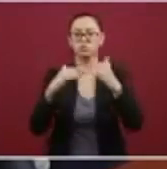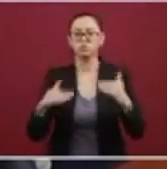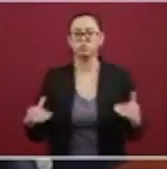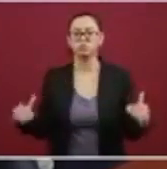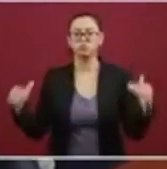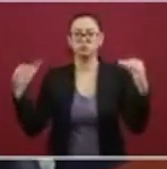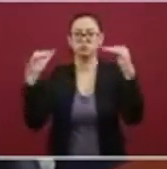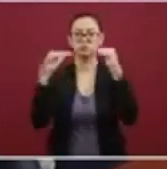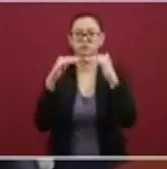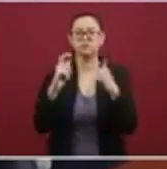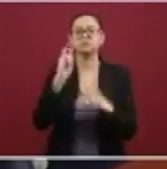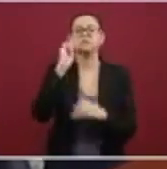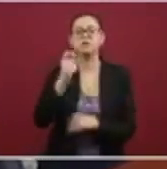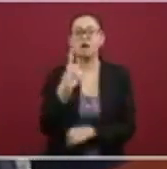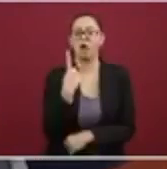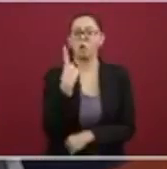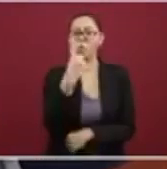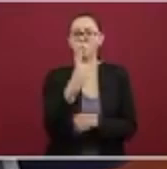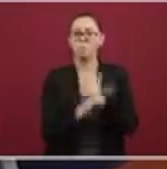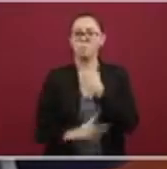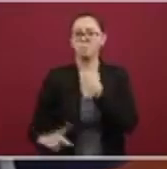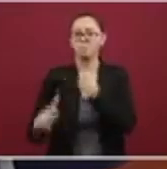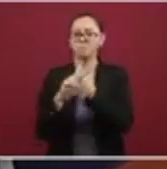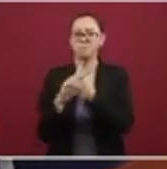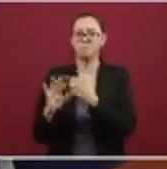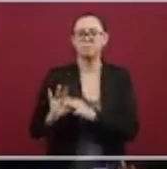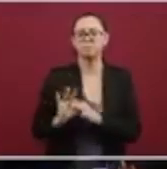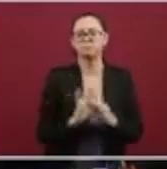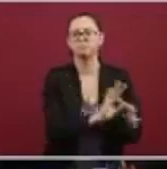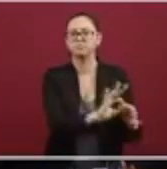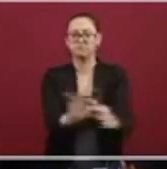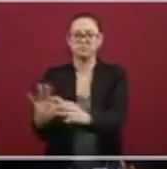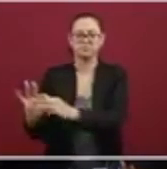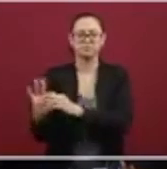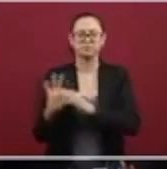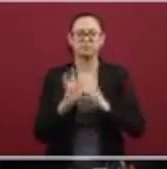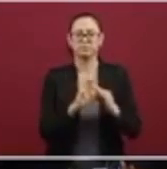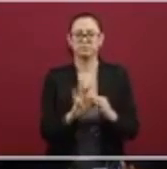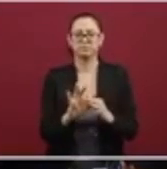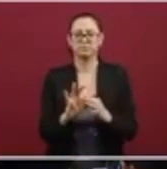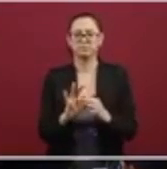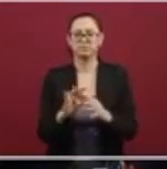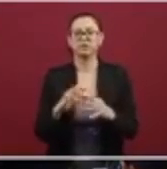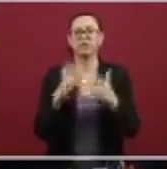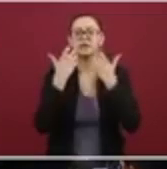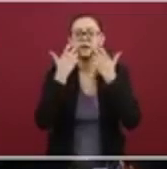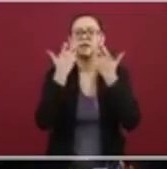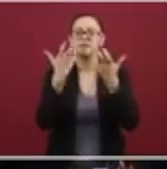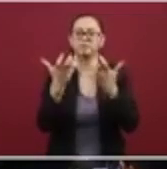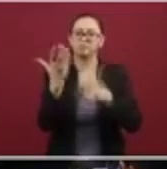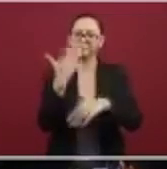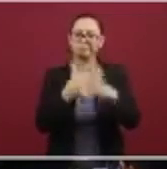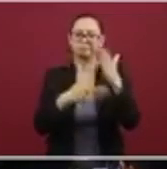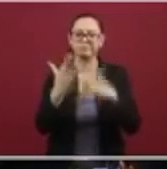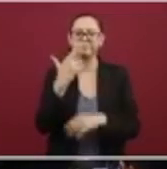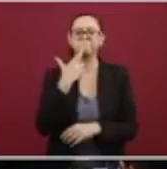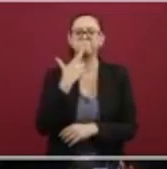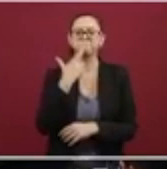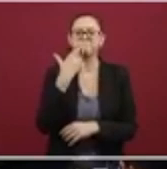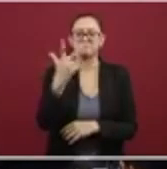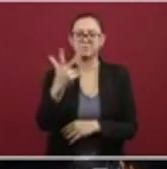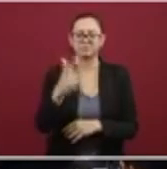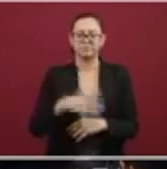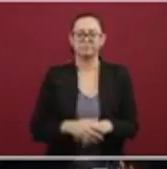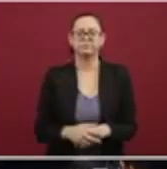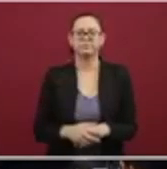solamente un país que queremos que mejore. Y por eso